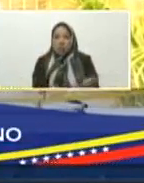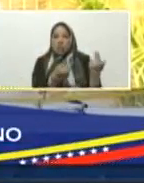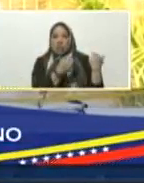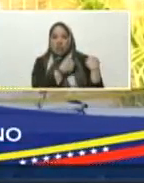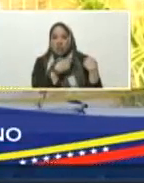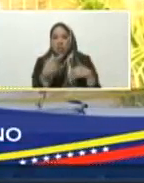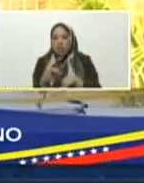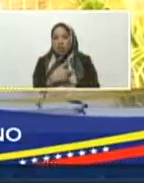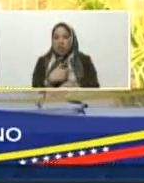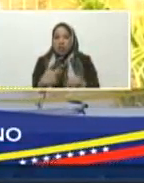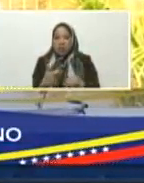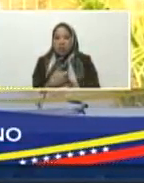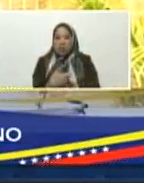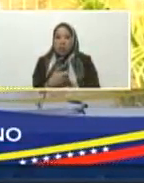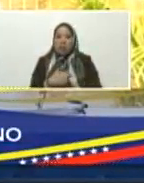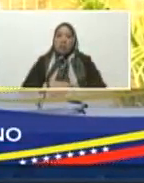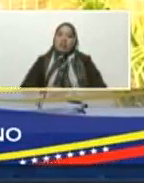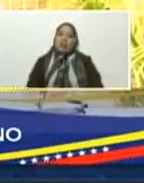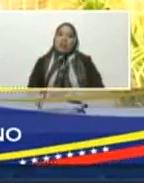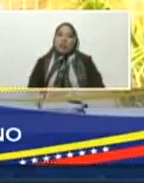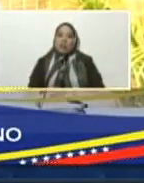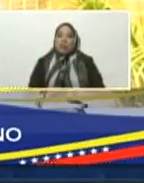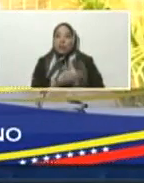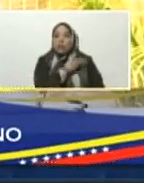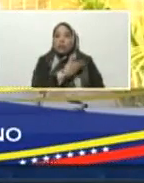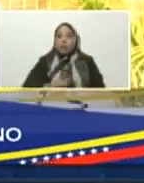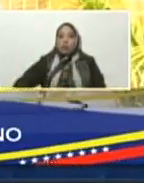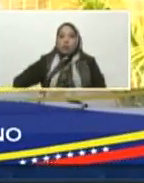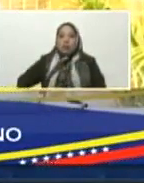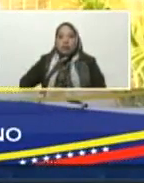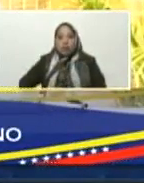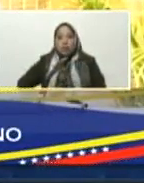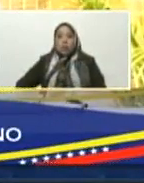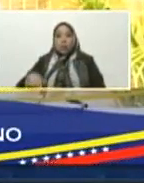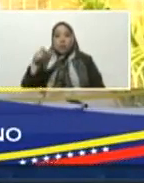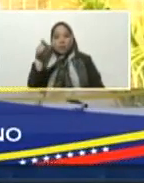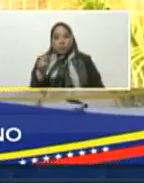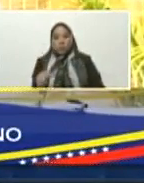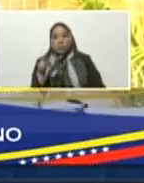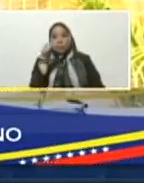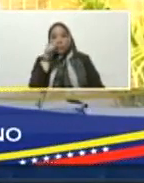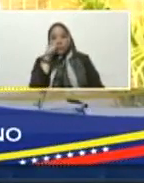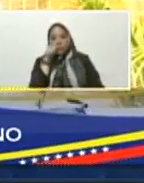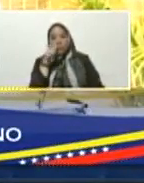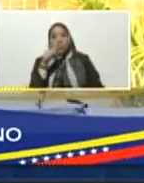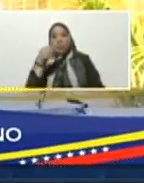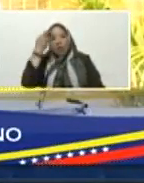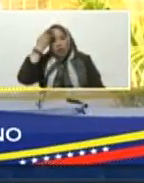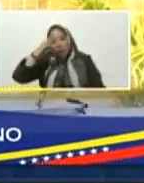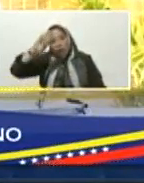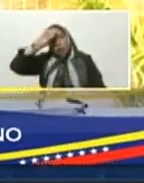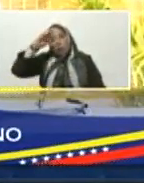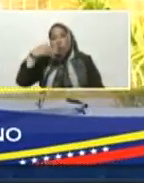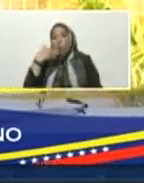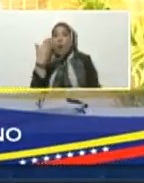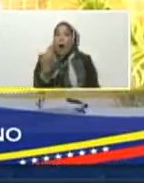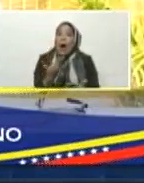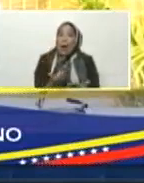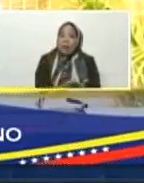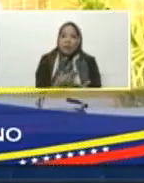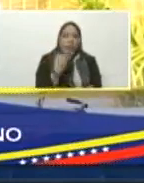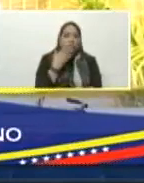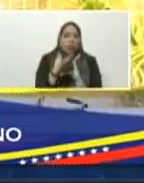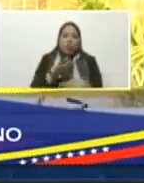ejército Raúl Castro Ruz, al presidente Miguel Mario Díaz Canel, nuestro agradecimiento por todo el